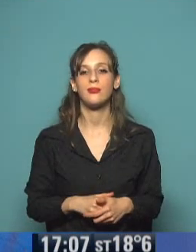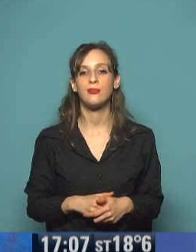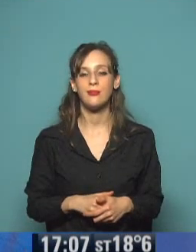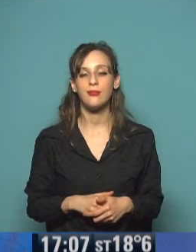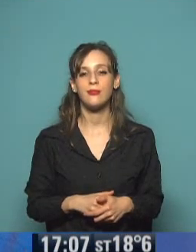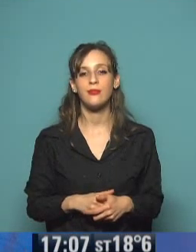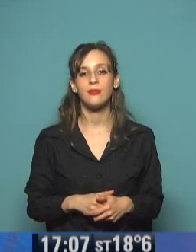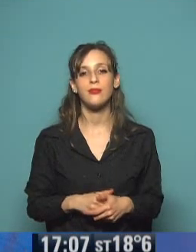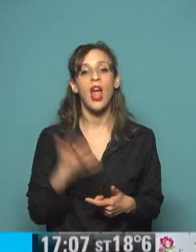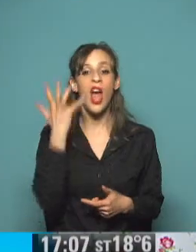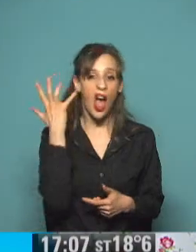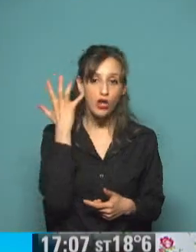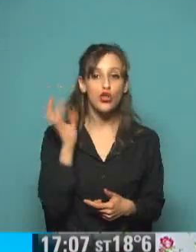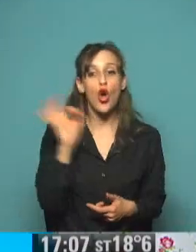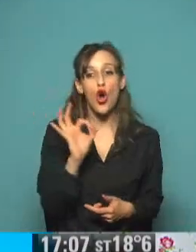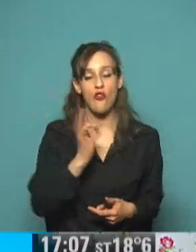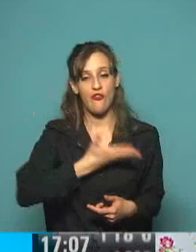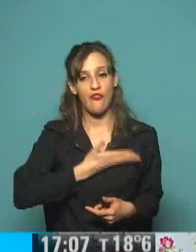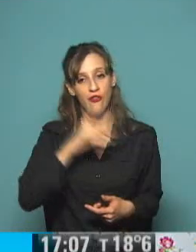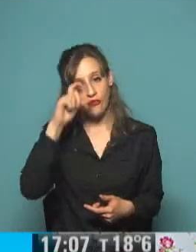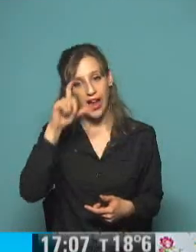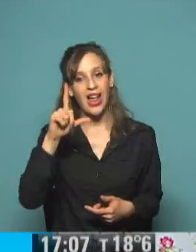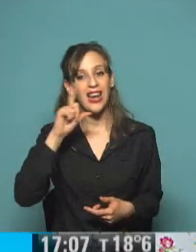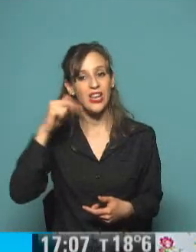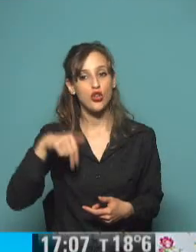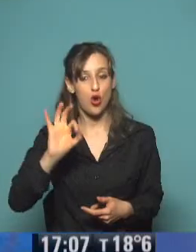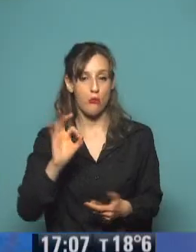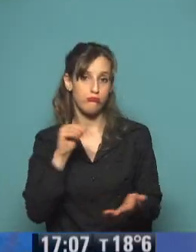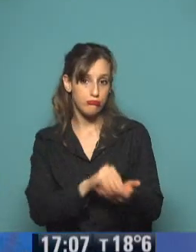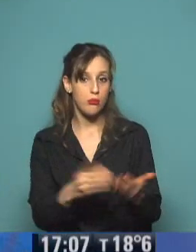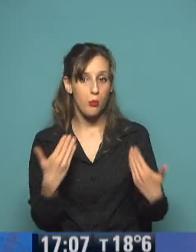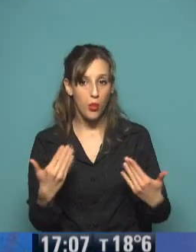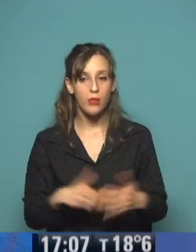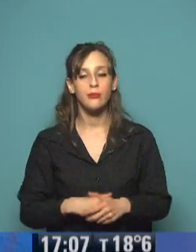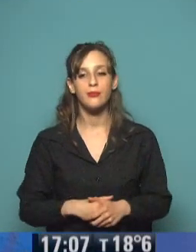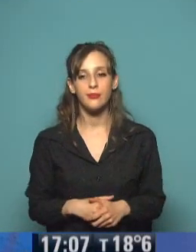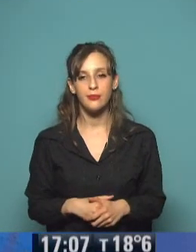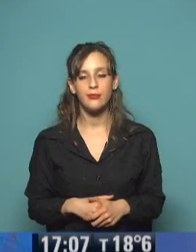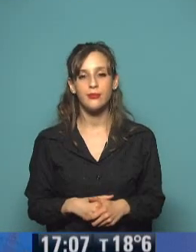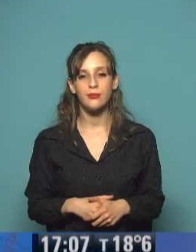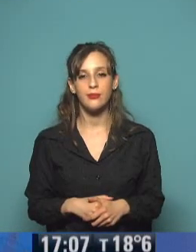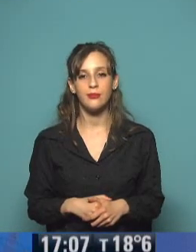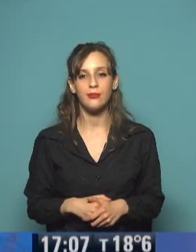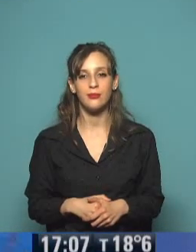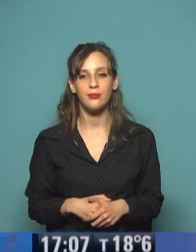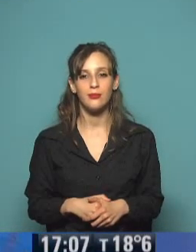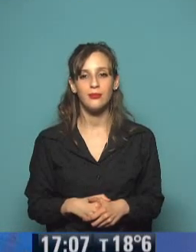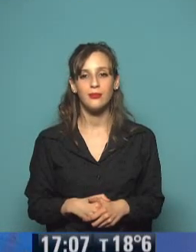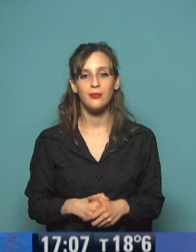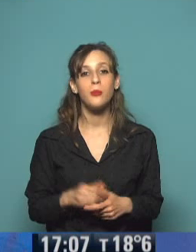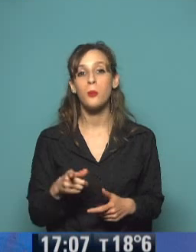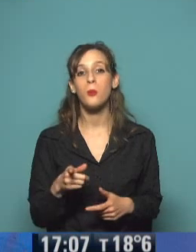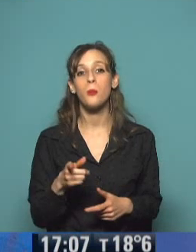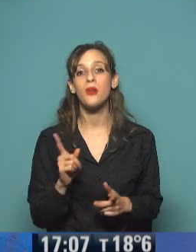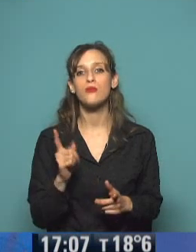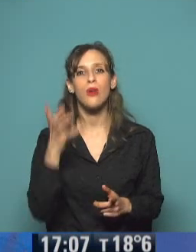Favorito. O es un felino, dice, podemos usar. Tan. Tan, ¿no? Sí. Tan pequeño, porque